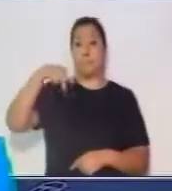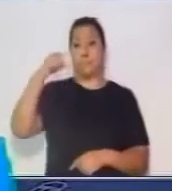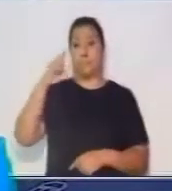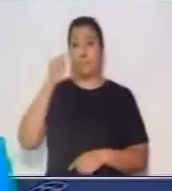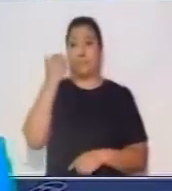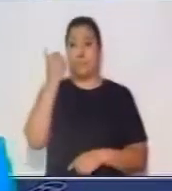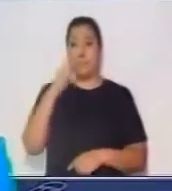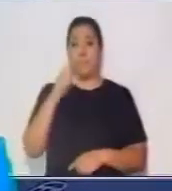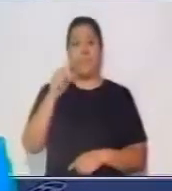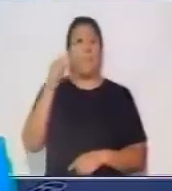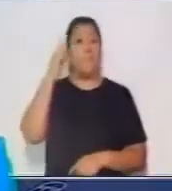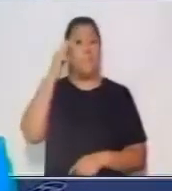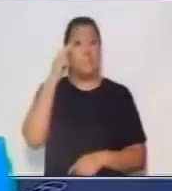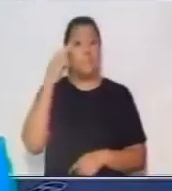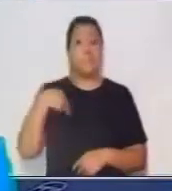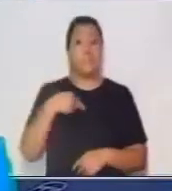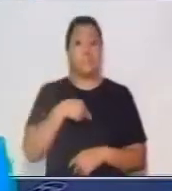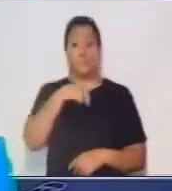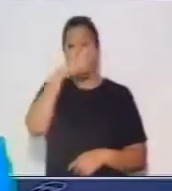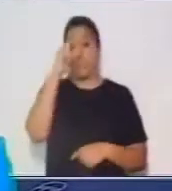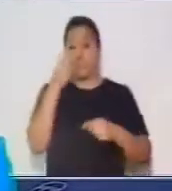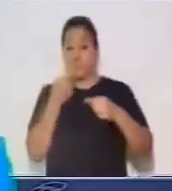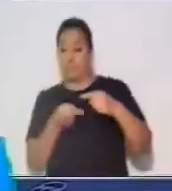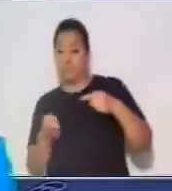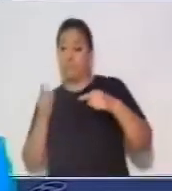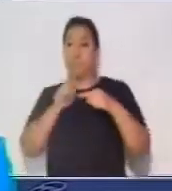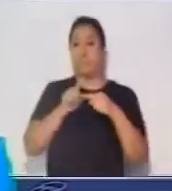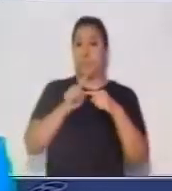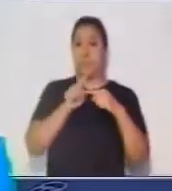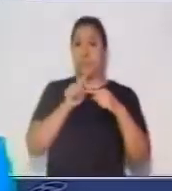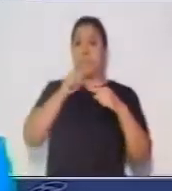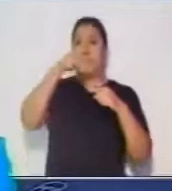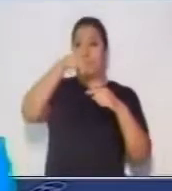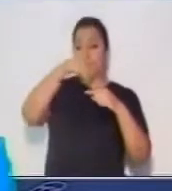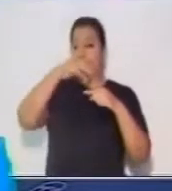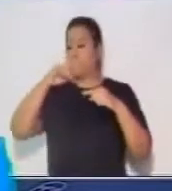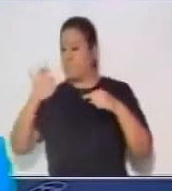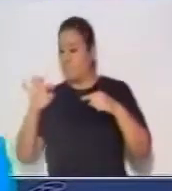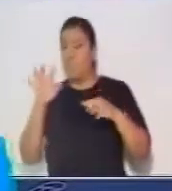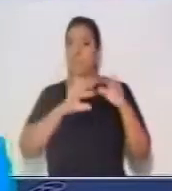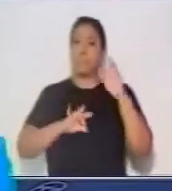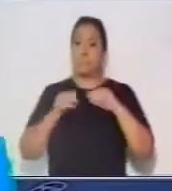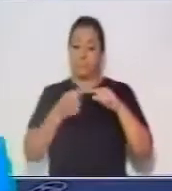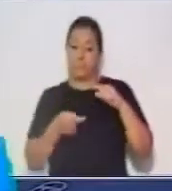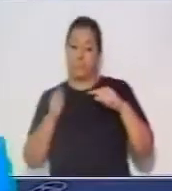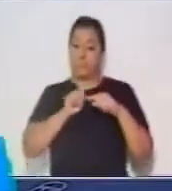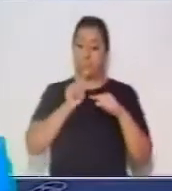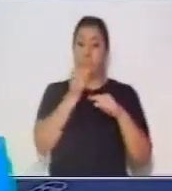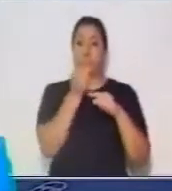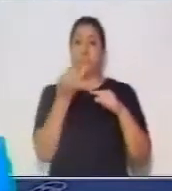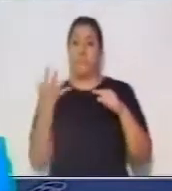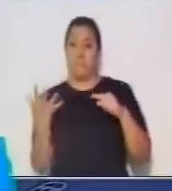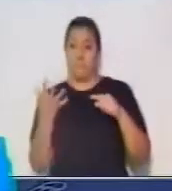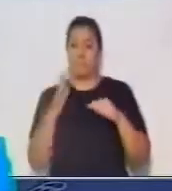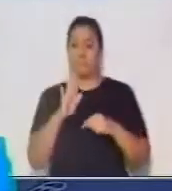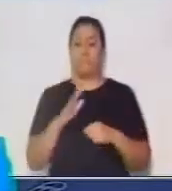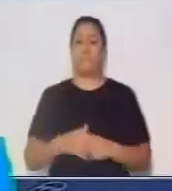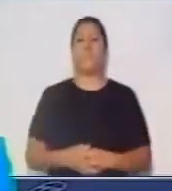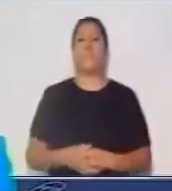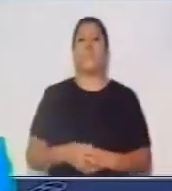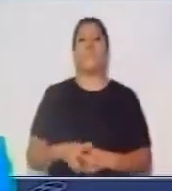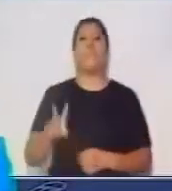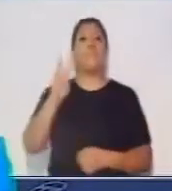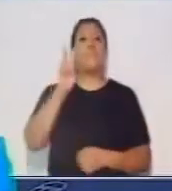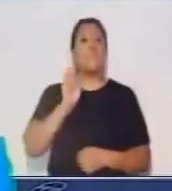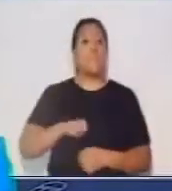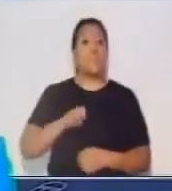exclusivos. ¿Ahora en un champú? Pero no cualquier champú. Ahora en sábile aceite de argán. La nueva línea sábile combina todo el poder de la